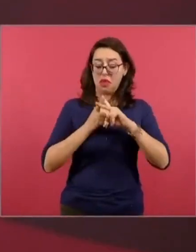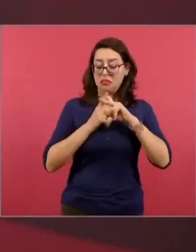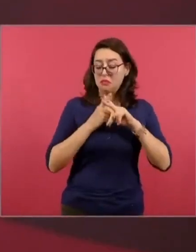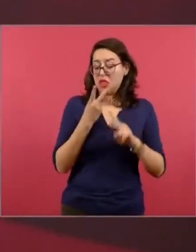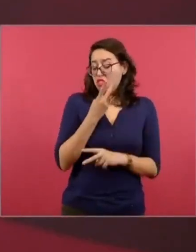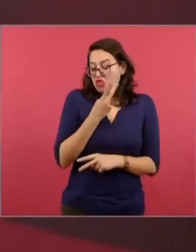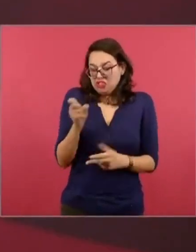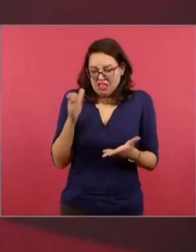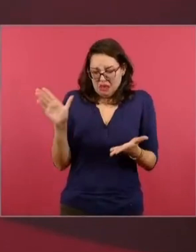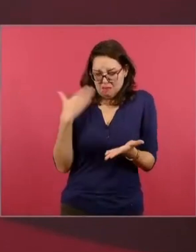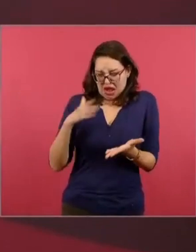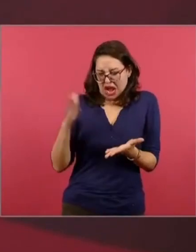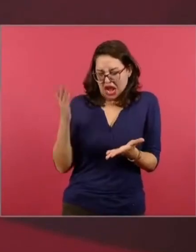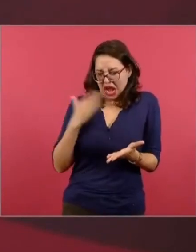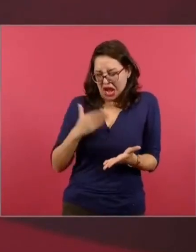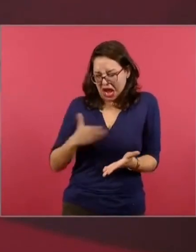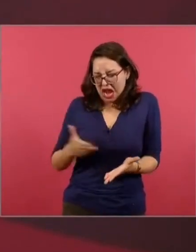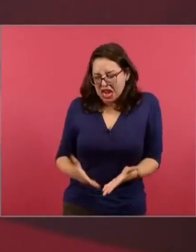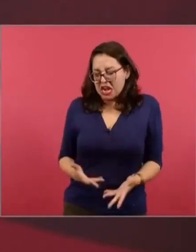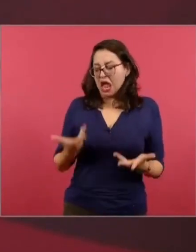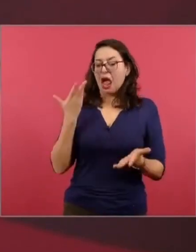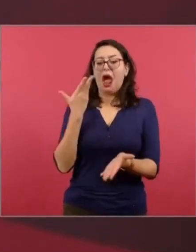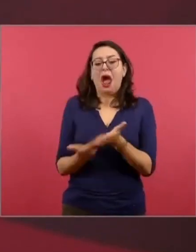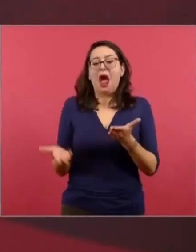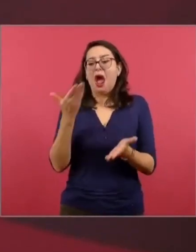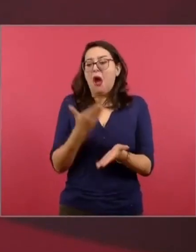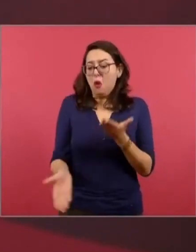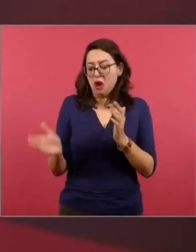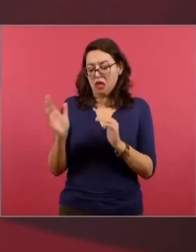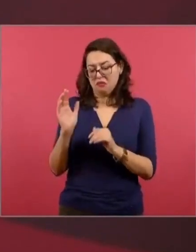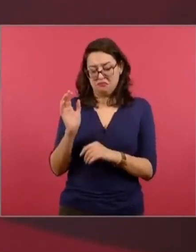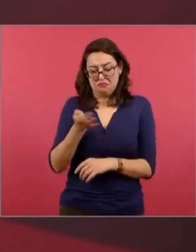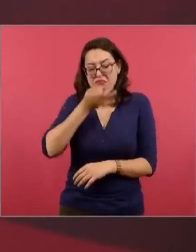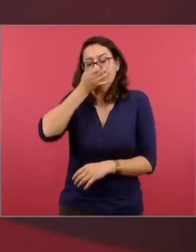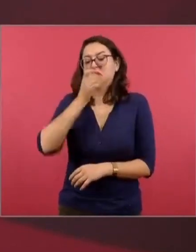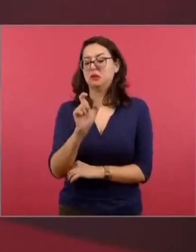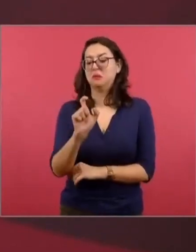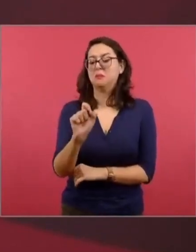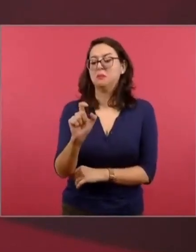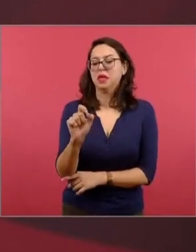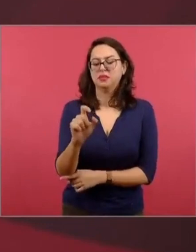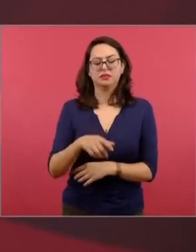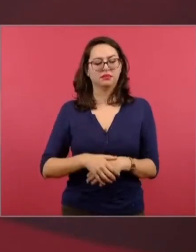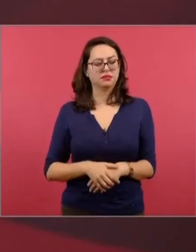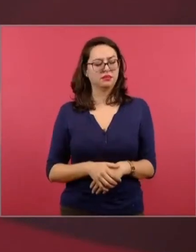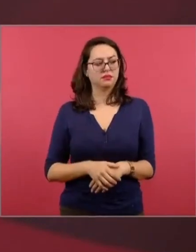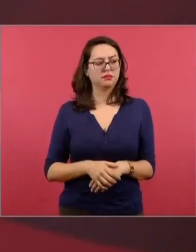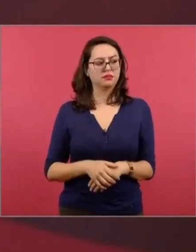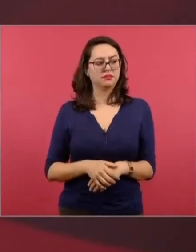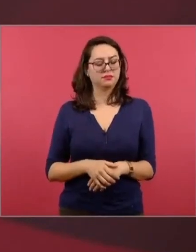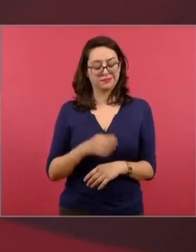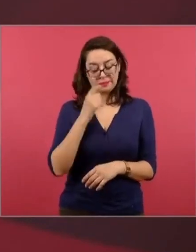de 20. Sí, pero se les olvida contar todos los libros. Porque no cuentan los proyectos,